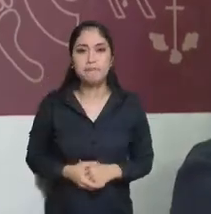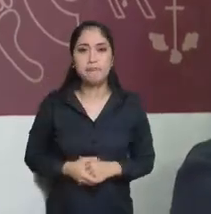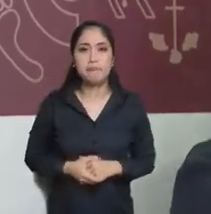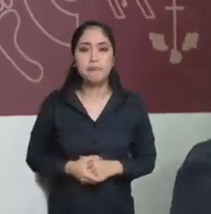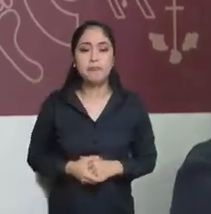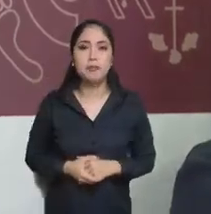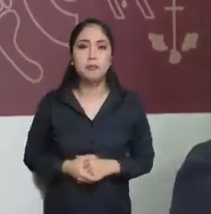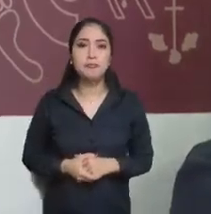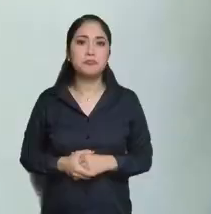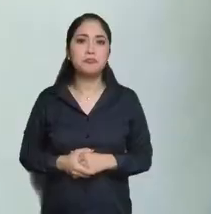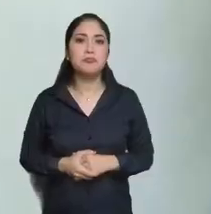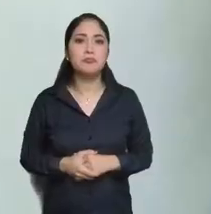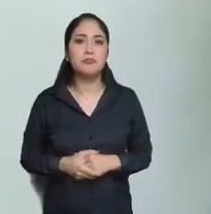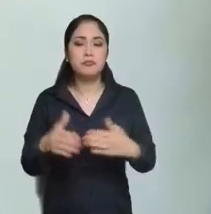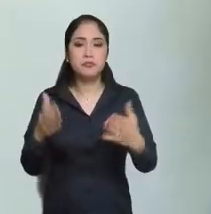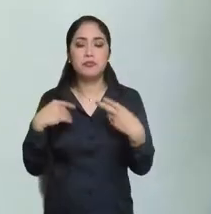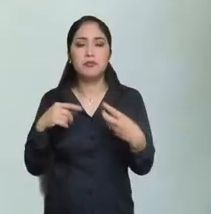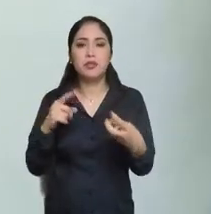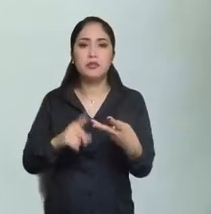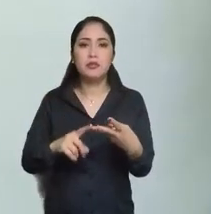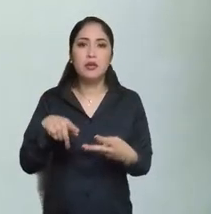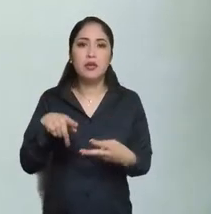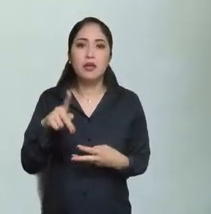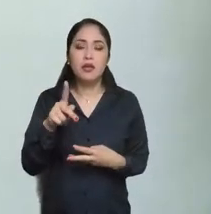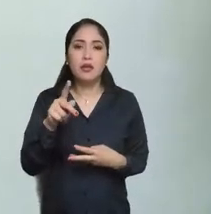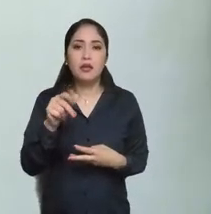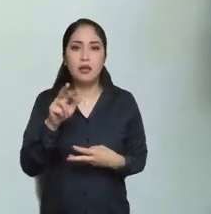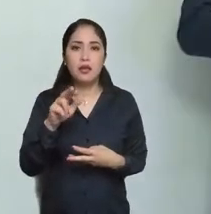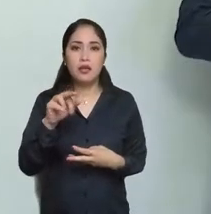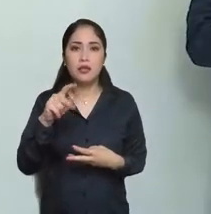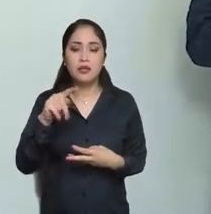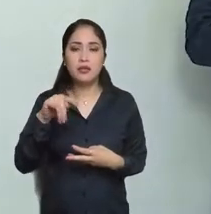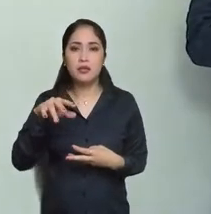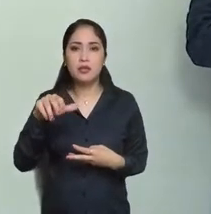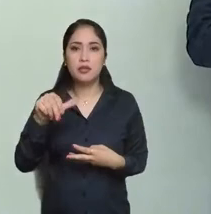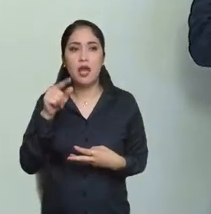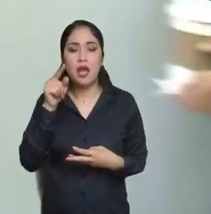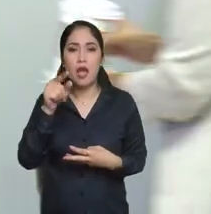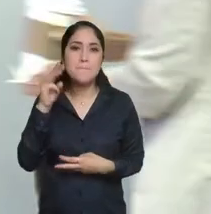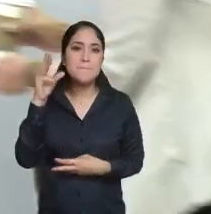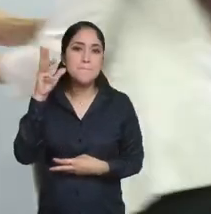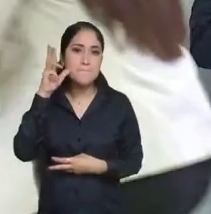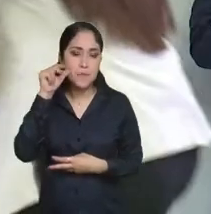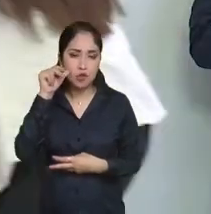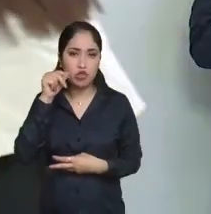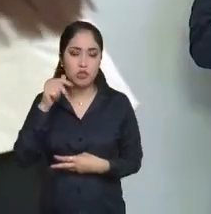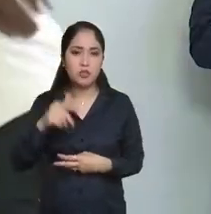Vamos con Carintia Cota, de Reporte Ciudadano de Los Mochis.